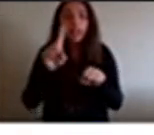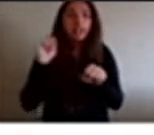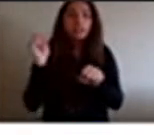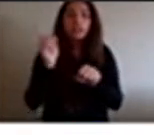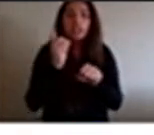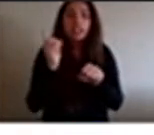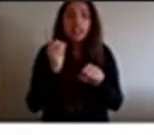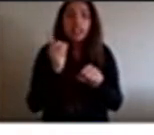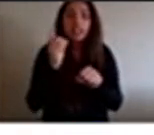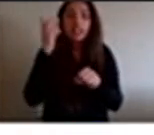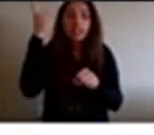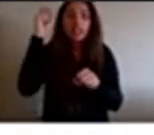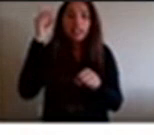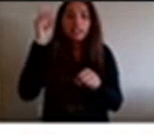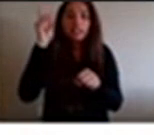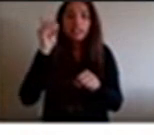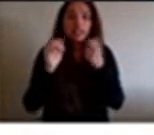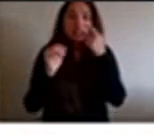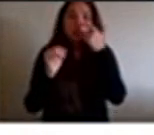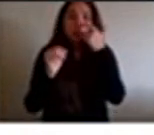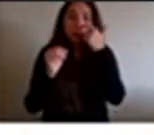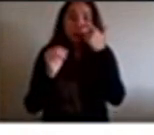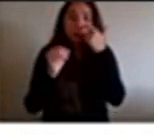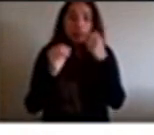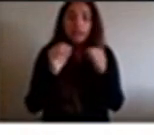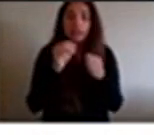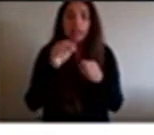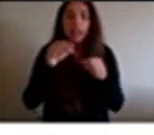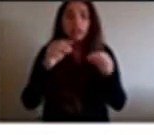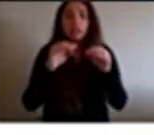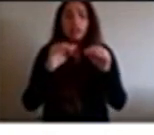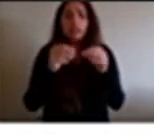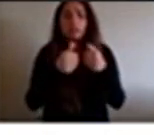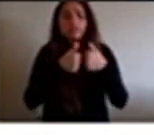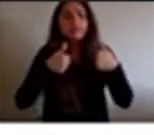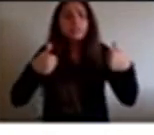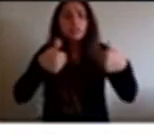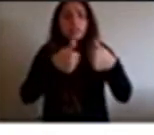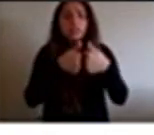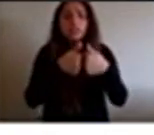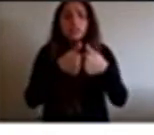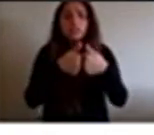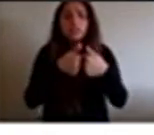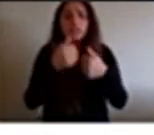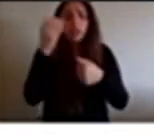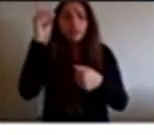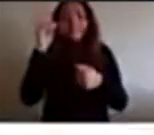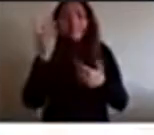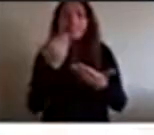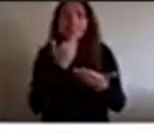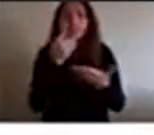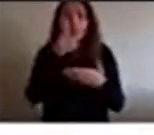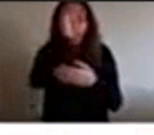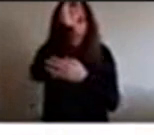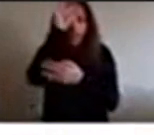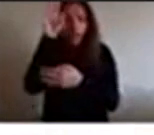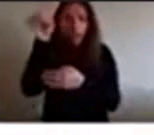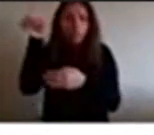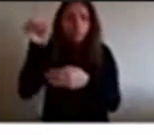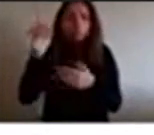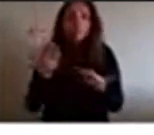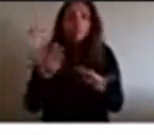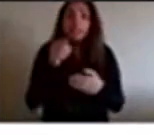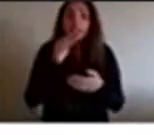Nacional, del GES y del Consejo de Inclusión Laboral de las Personas con Discapacidad. Todos estos organismos de incidencia en